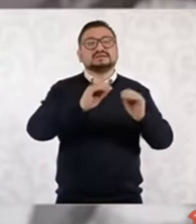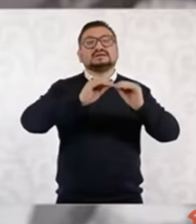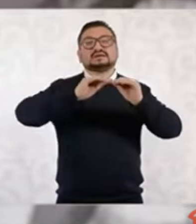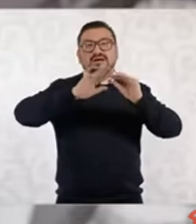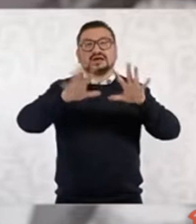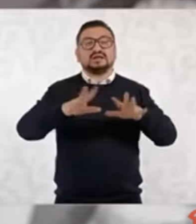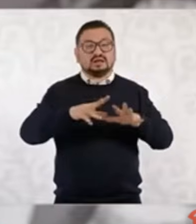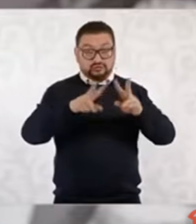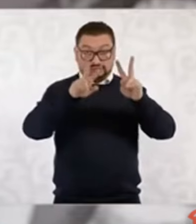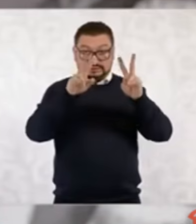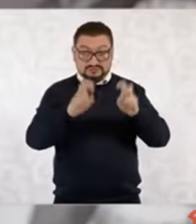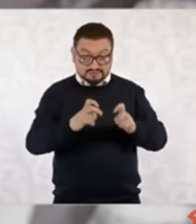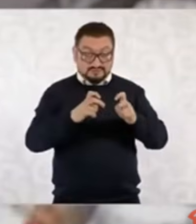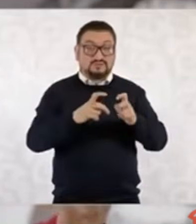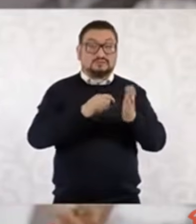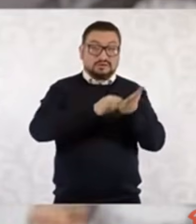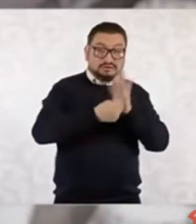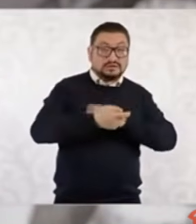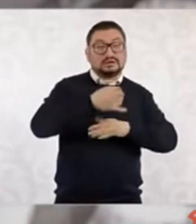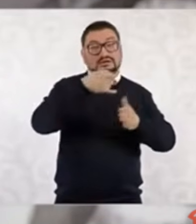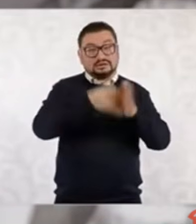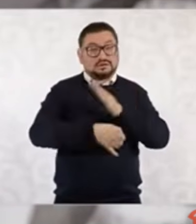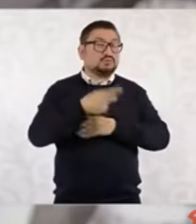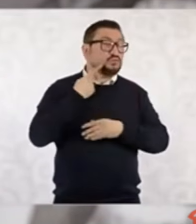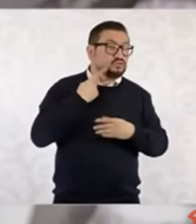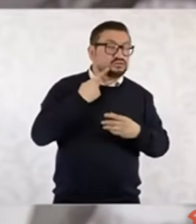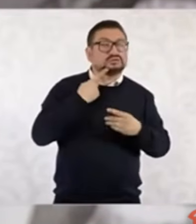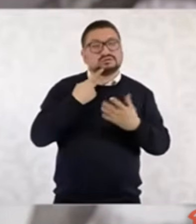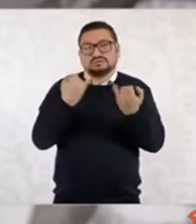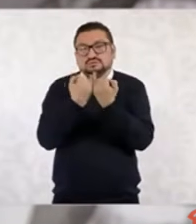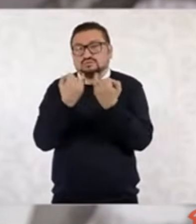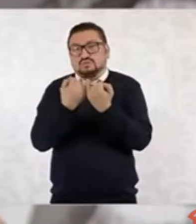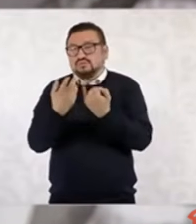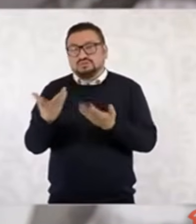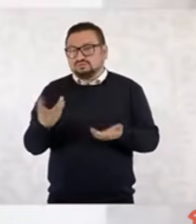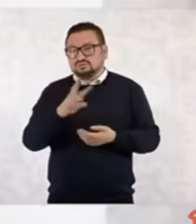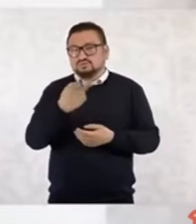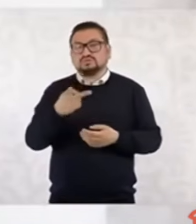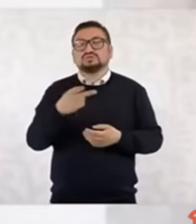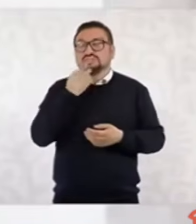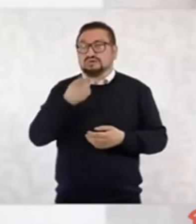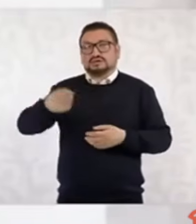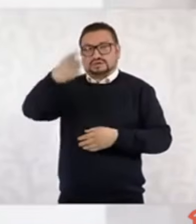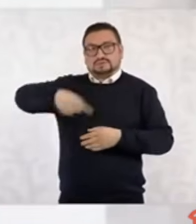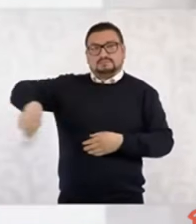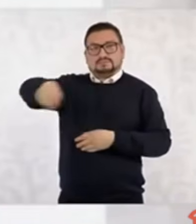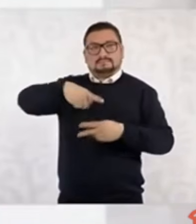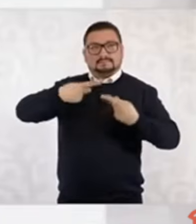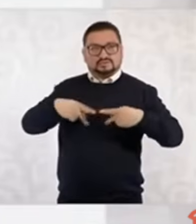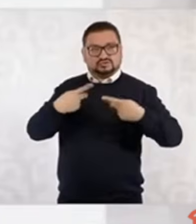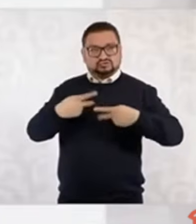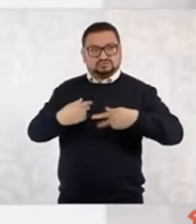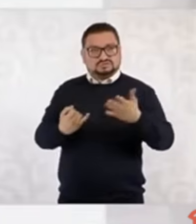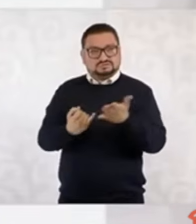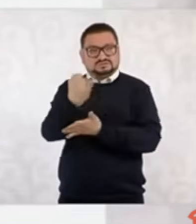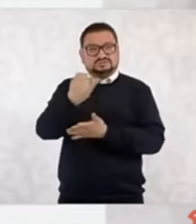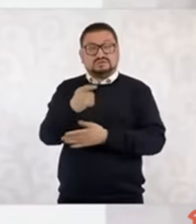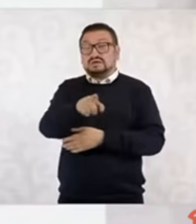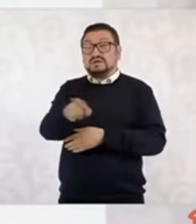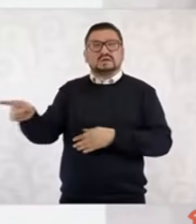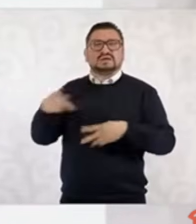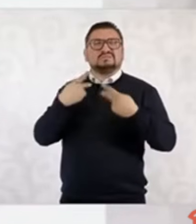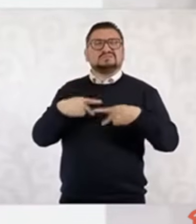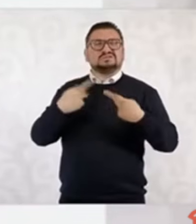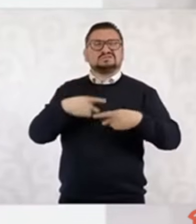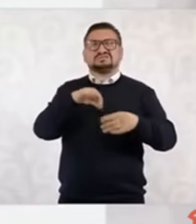también. Eso no puede negarse. Entonces dijo que lo decida la gente. A la gente no le interesó mucho